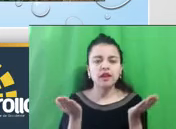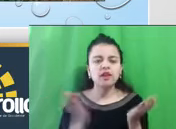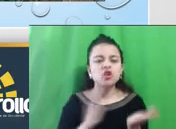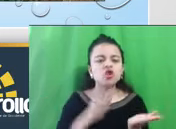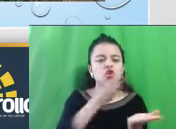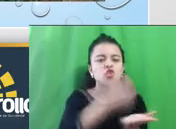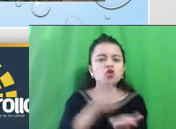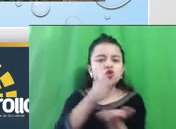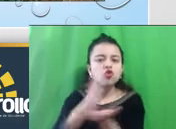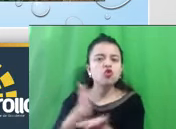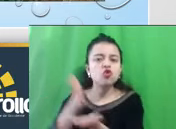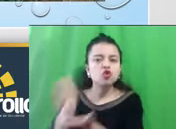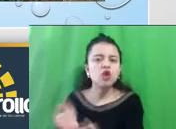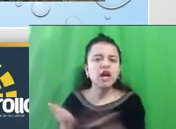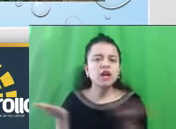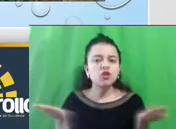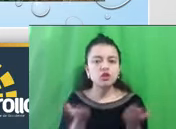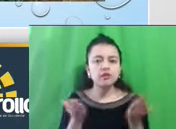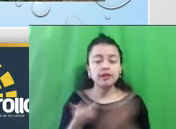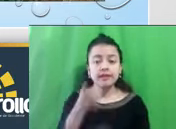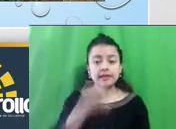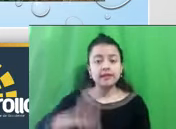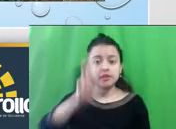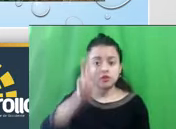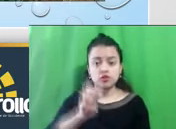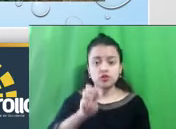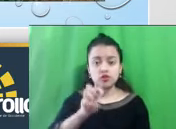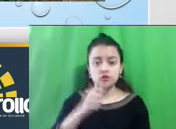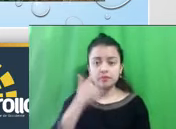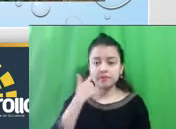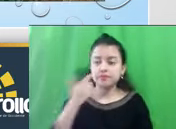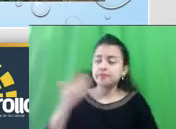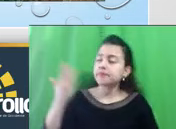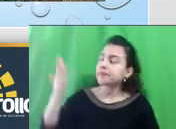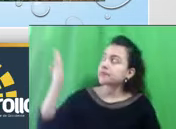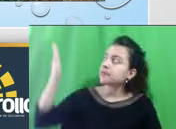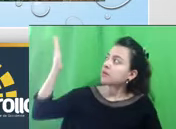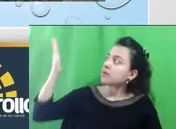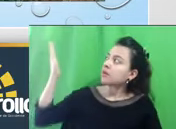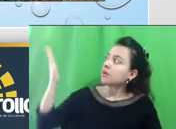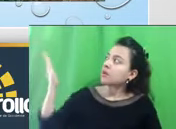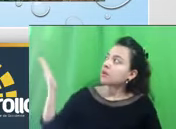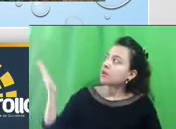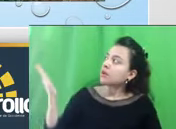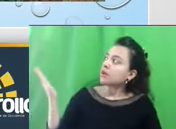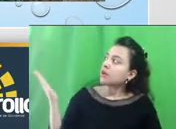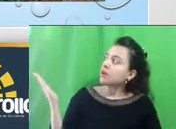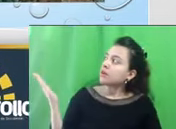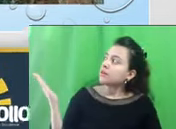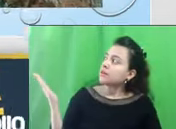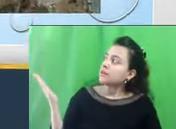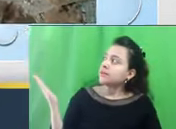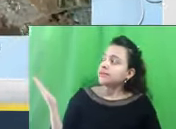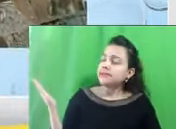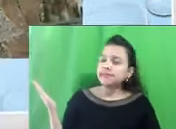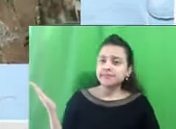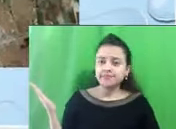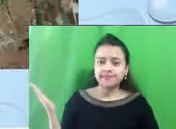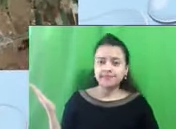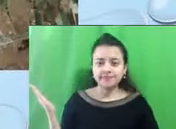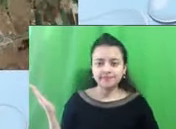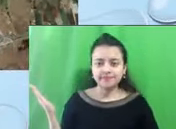puntos que tenemos distribuidos en el pueblo, no lo alcanzan a ver, pero la toma de la muestra de la calidad de agua no es